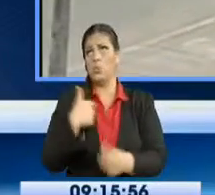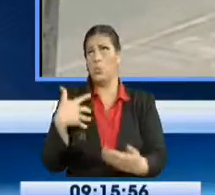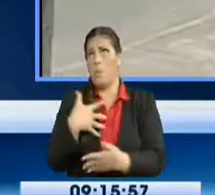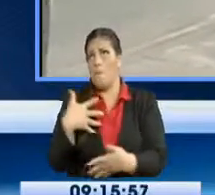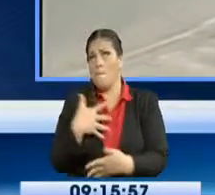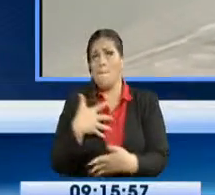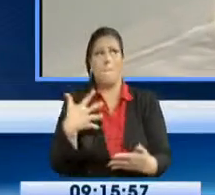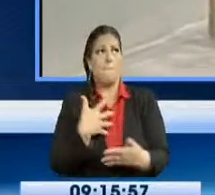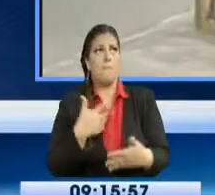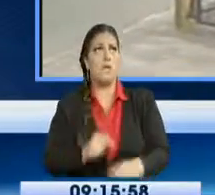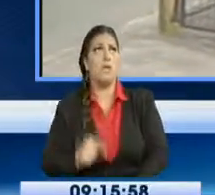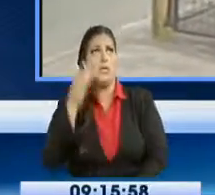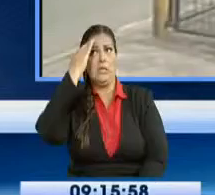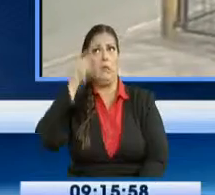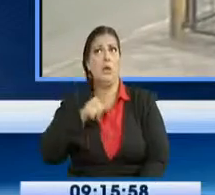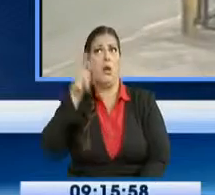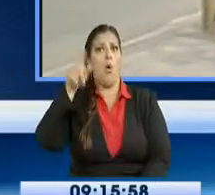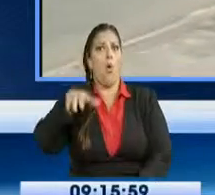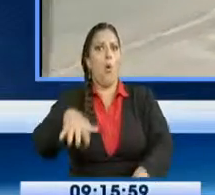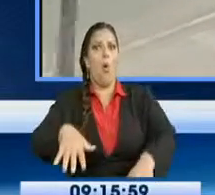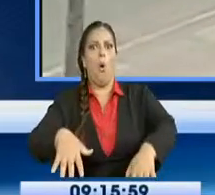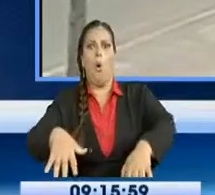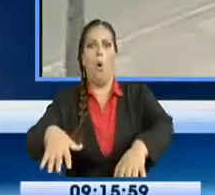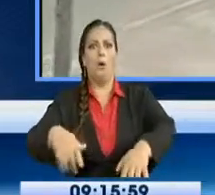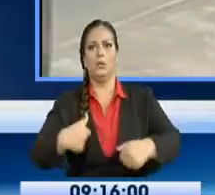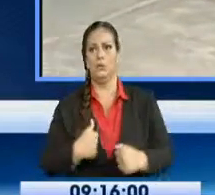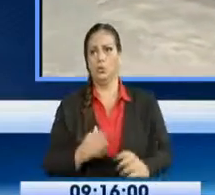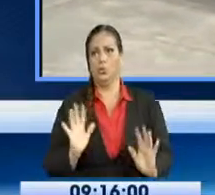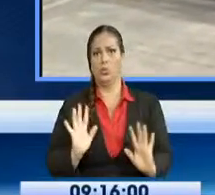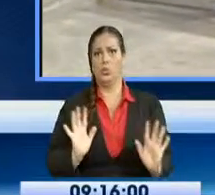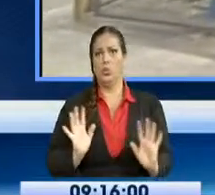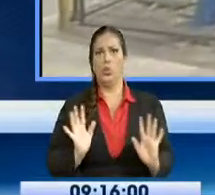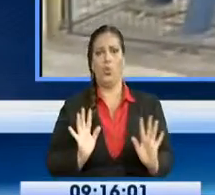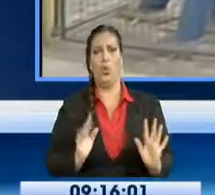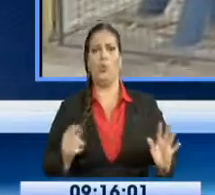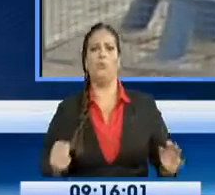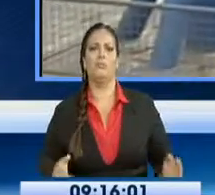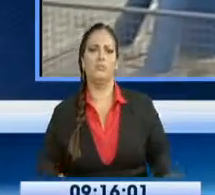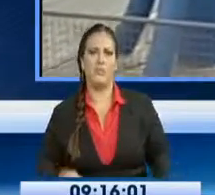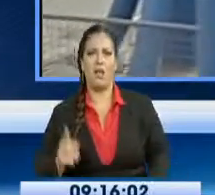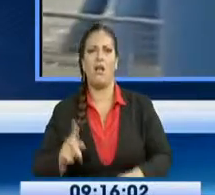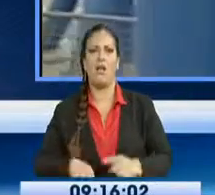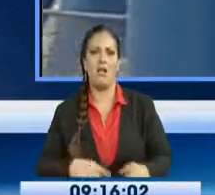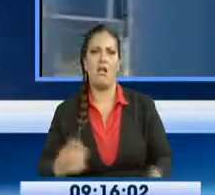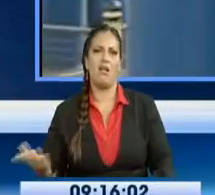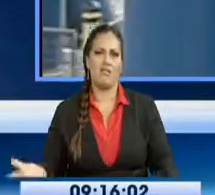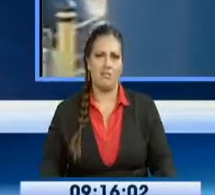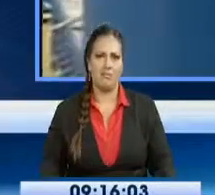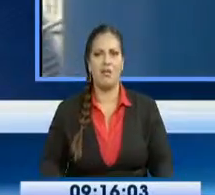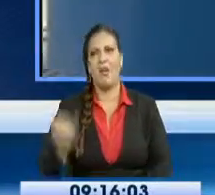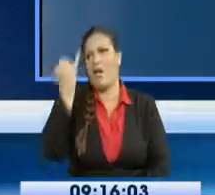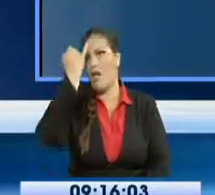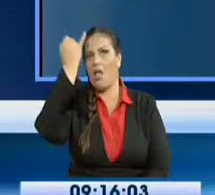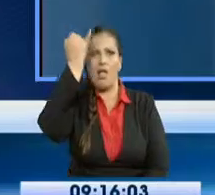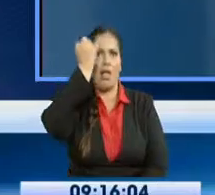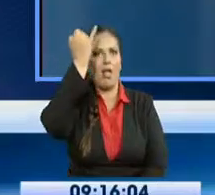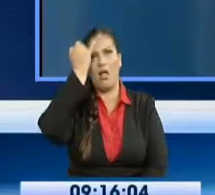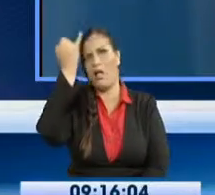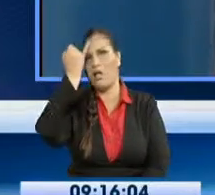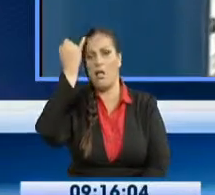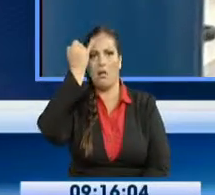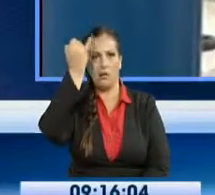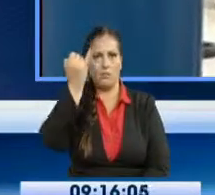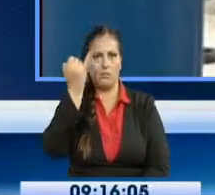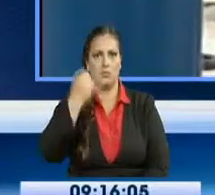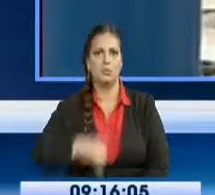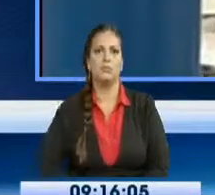que ahí arriba anda el cuco, me han dicho que pájaro ronda por ese sector, pero yo no lo he visto, pero usted lo vio al pájaro, no. Pero dicen